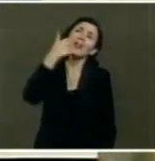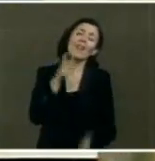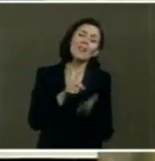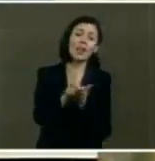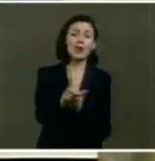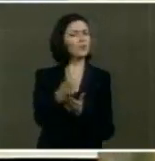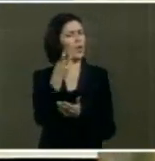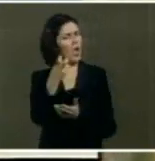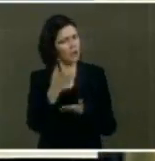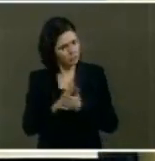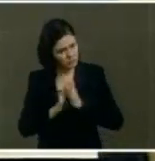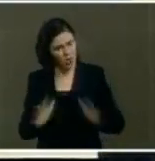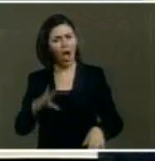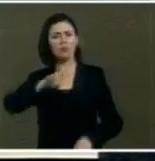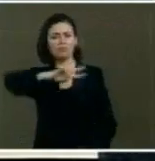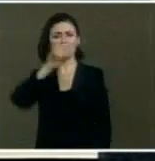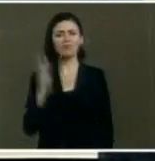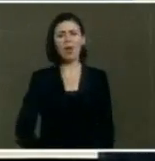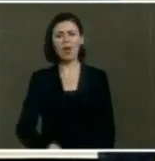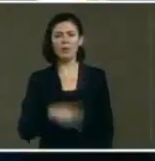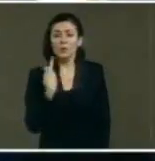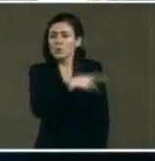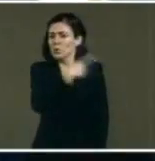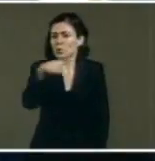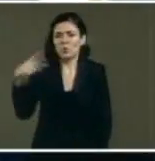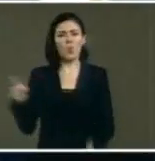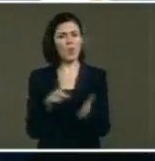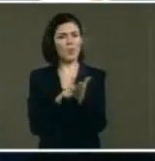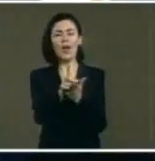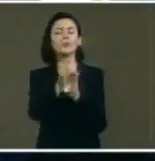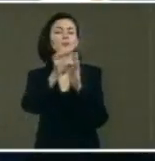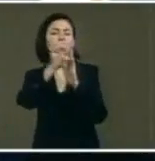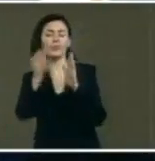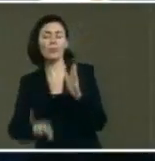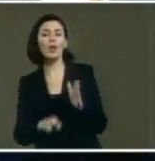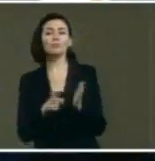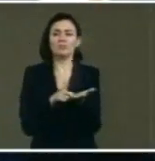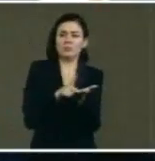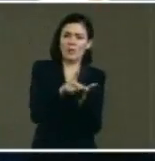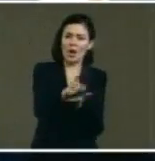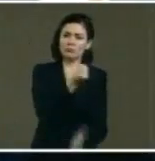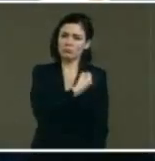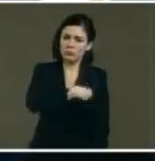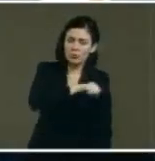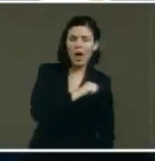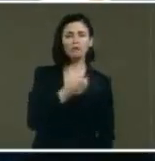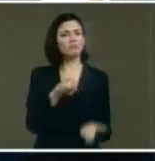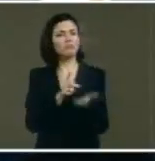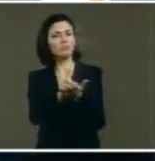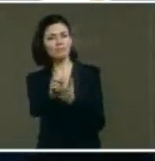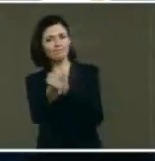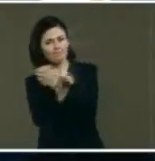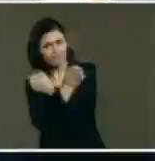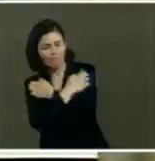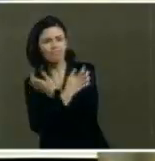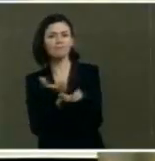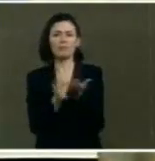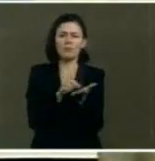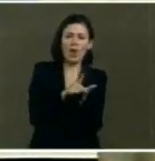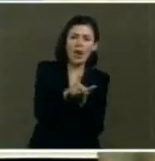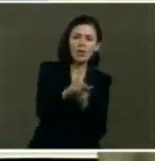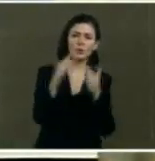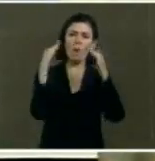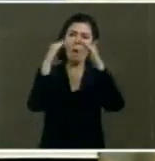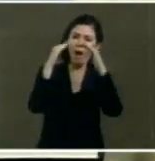de esos derechos en realidad. El derecho a la salud, el derecho a la educación, el derecho a la vivienda,